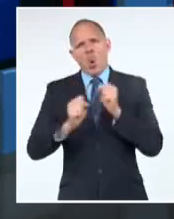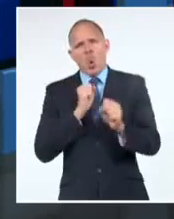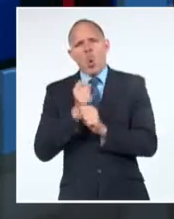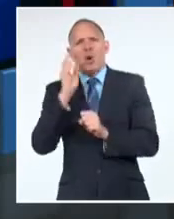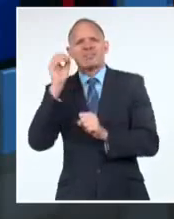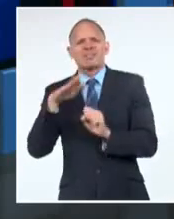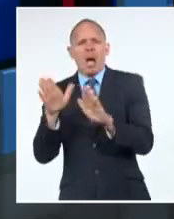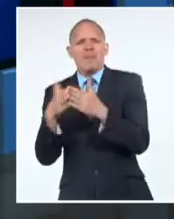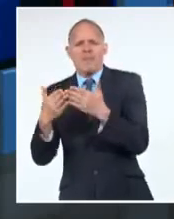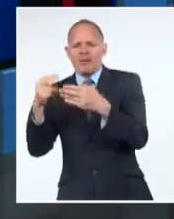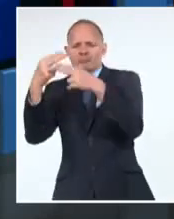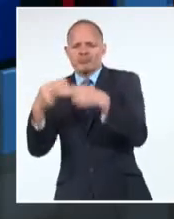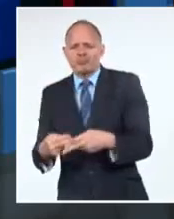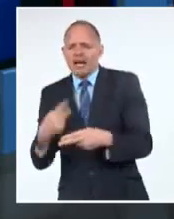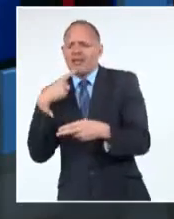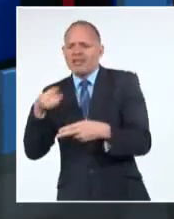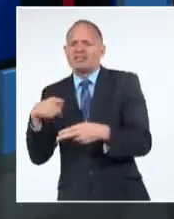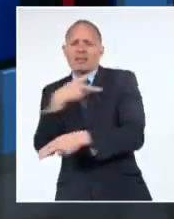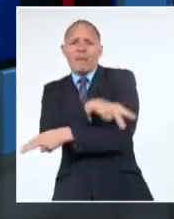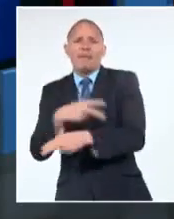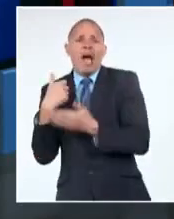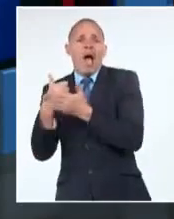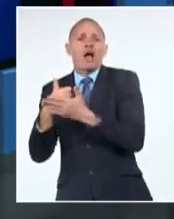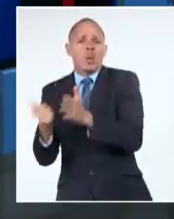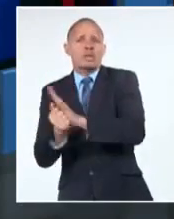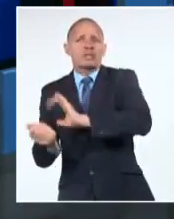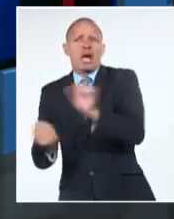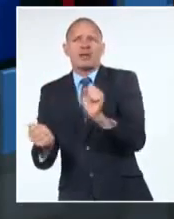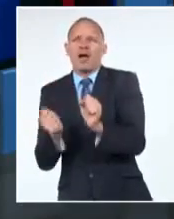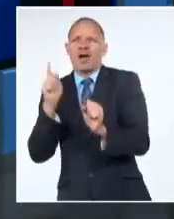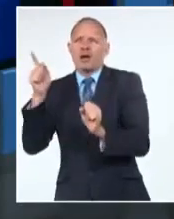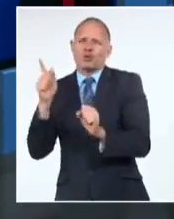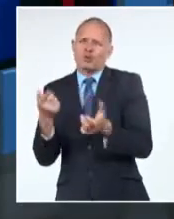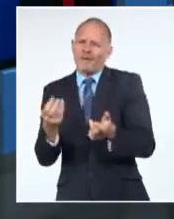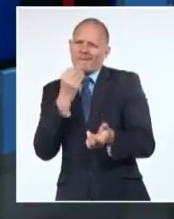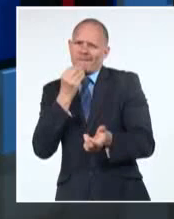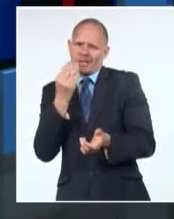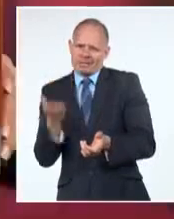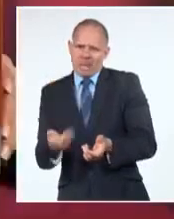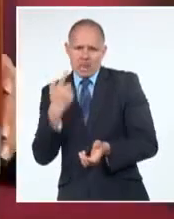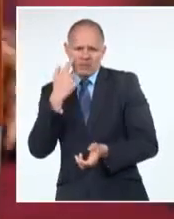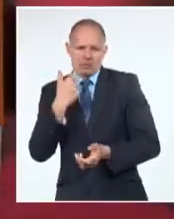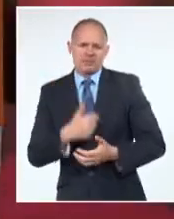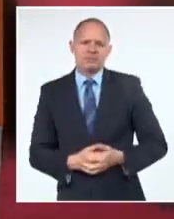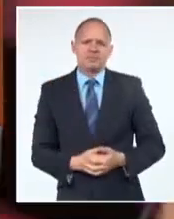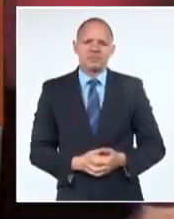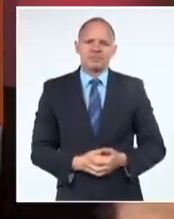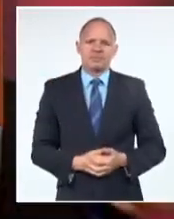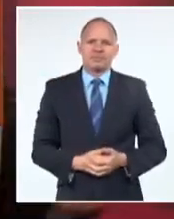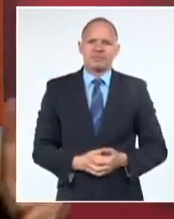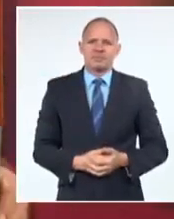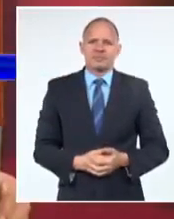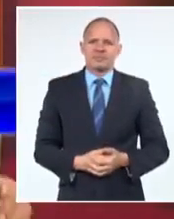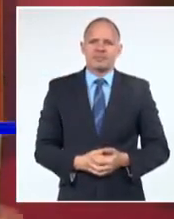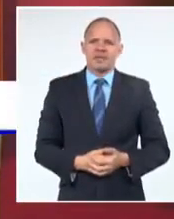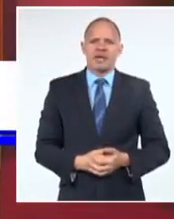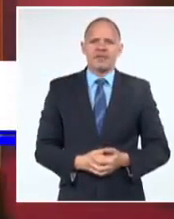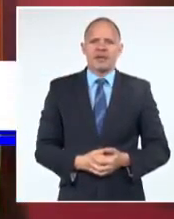países patrocinadores del terrorismo por parte de la Casa Blanca. Javier Ortiz nos amplía. ¿Y por